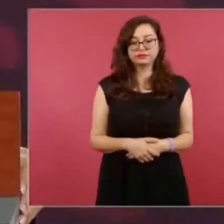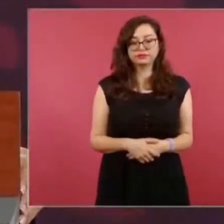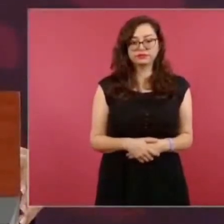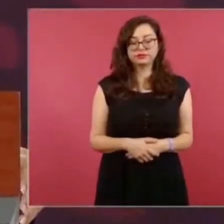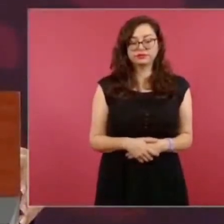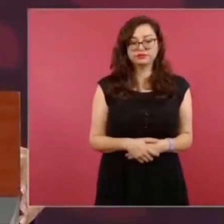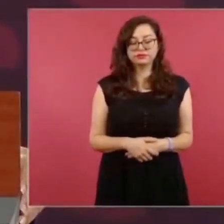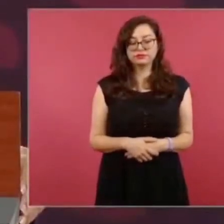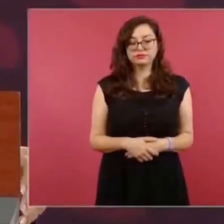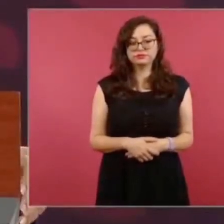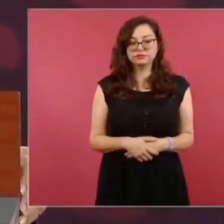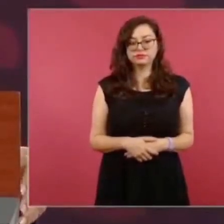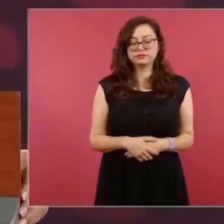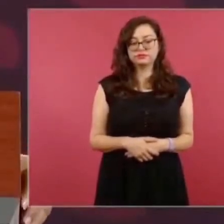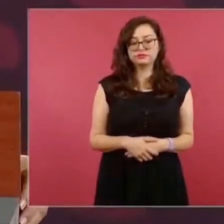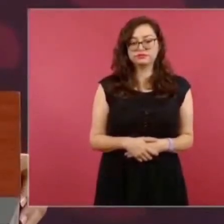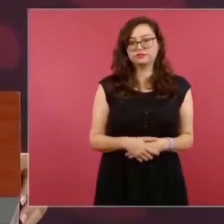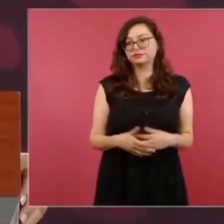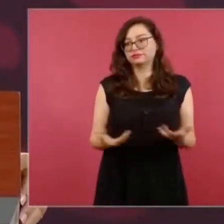la infiltración que había,